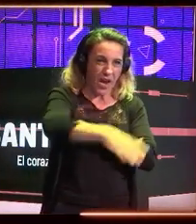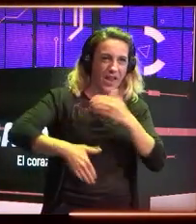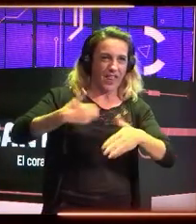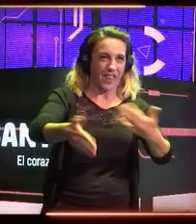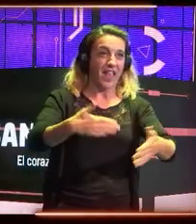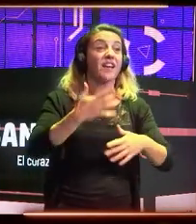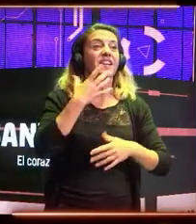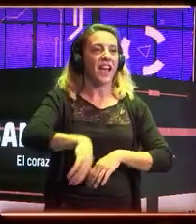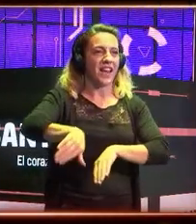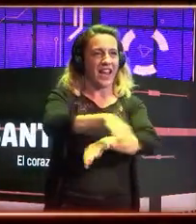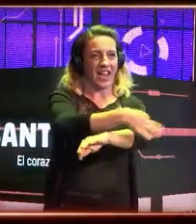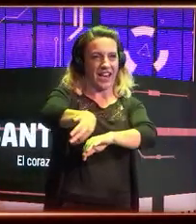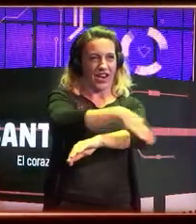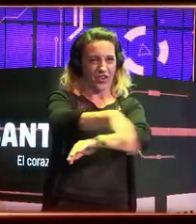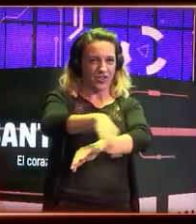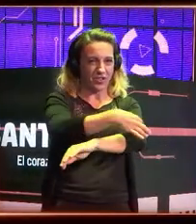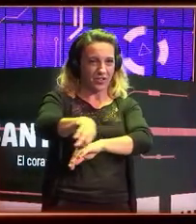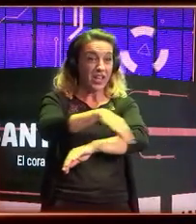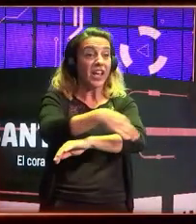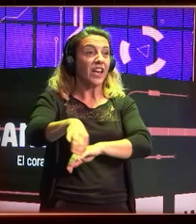ingenieros los